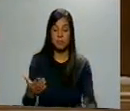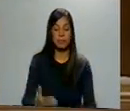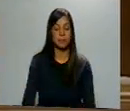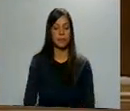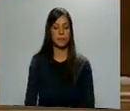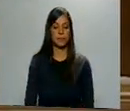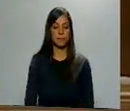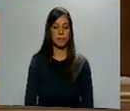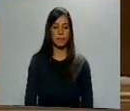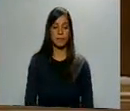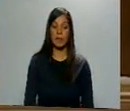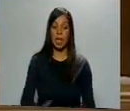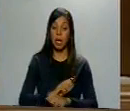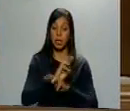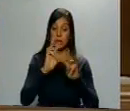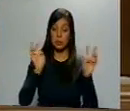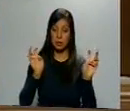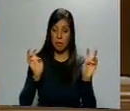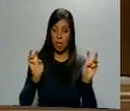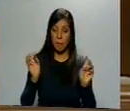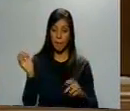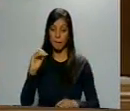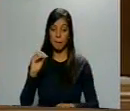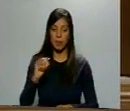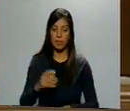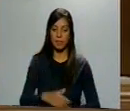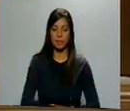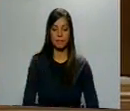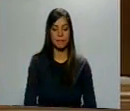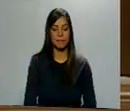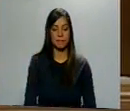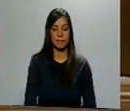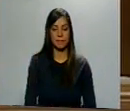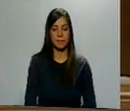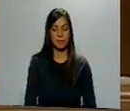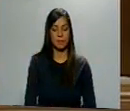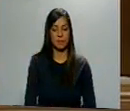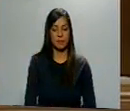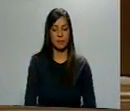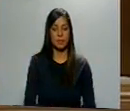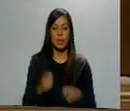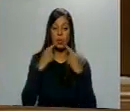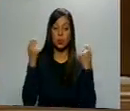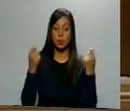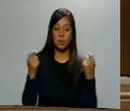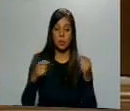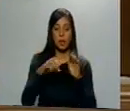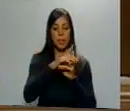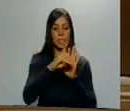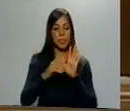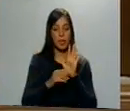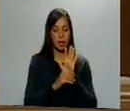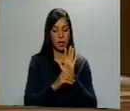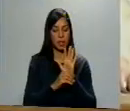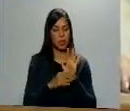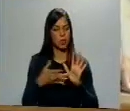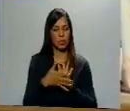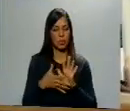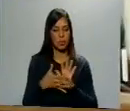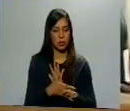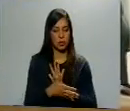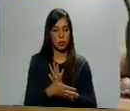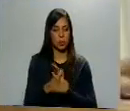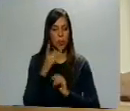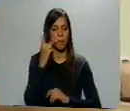Constituyente. Siguiente punto del orden del día, ciudadano secretario. Decreto constituyente para la validación de